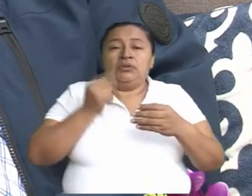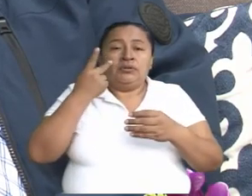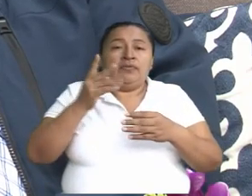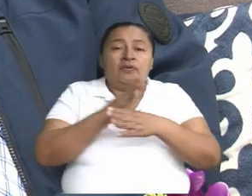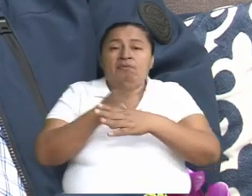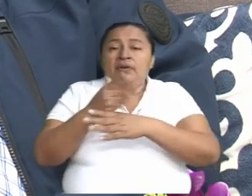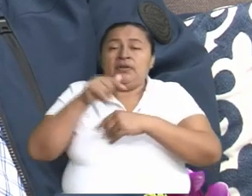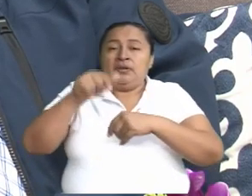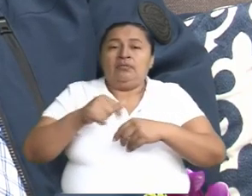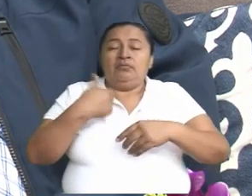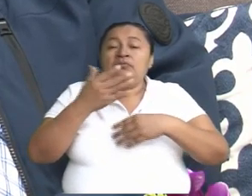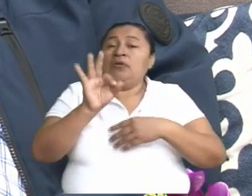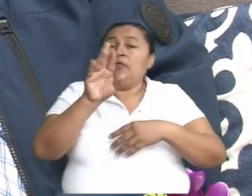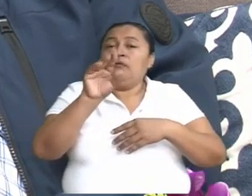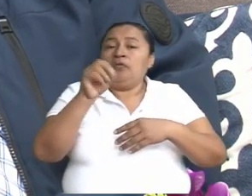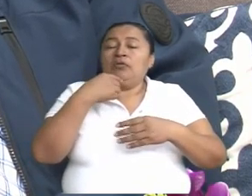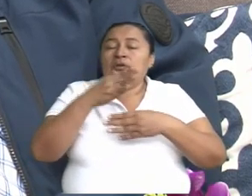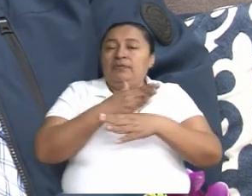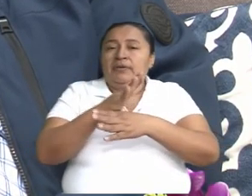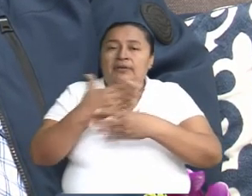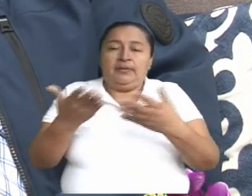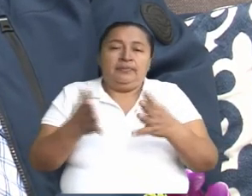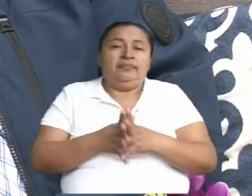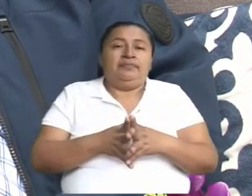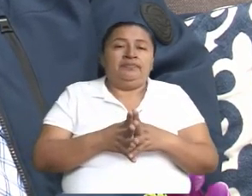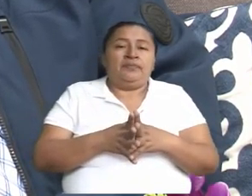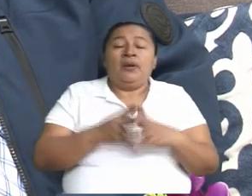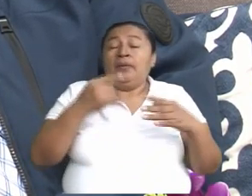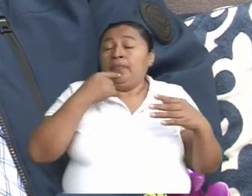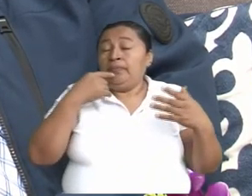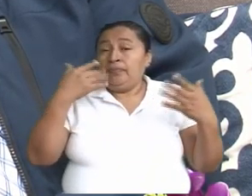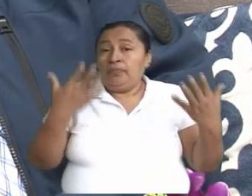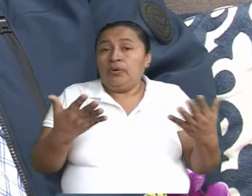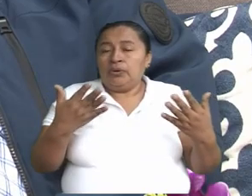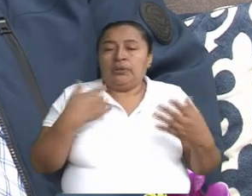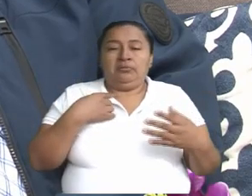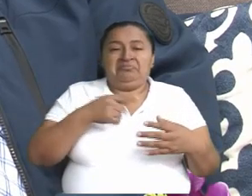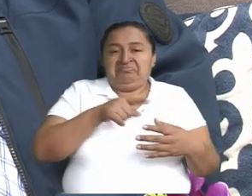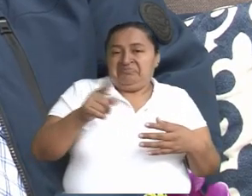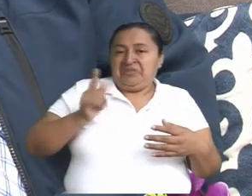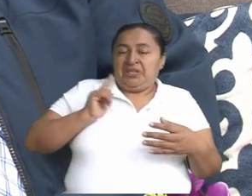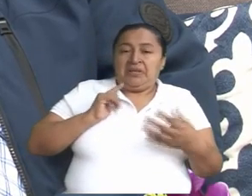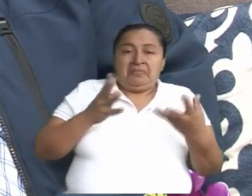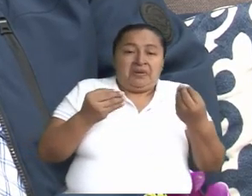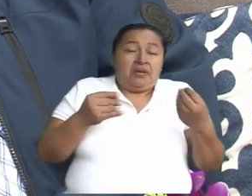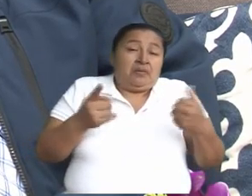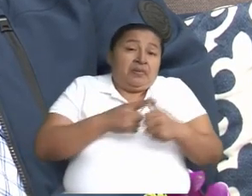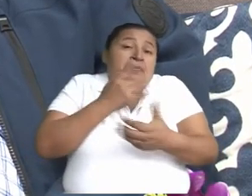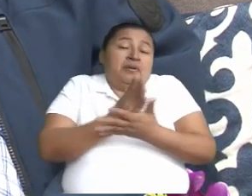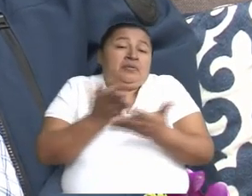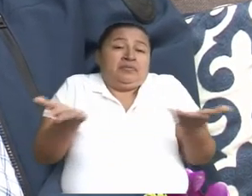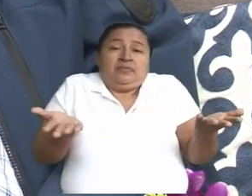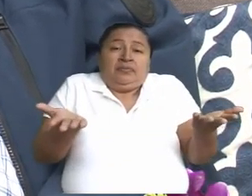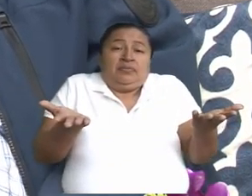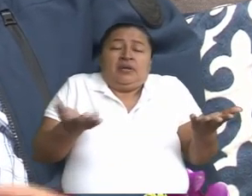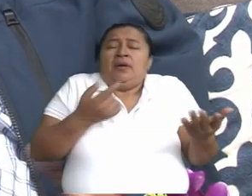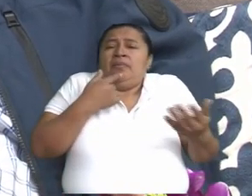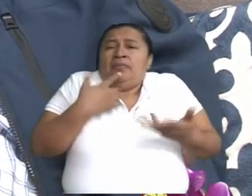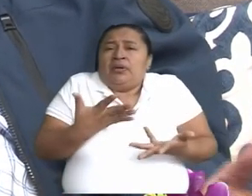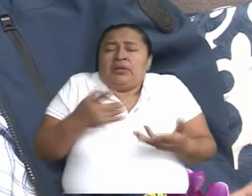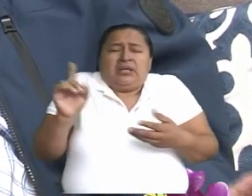hablando en el foro de esos temas. ¿Verdad? Porque les tienen miedo, hombre. Esa es la verdad. ¿Por qué no